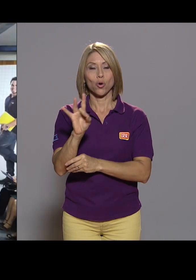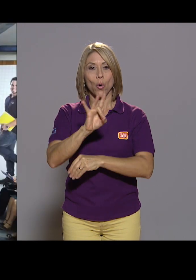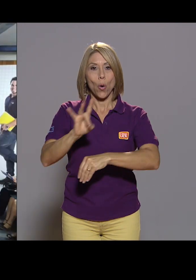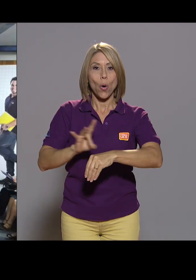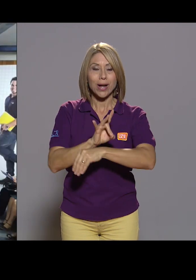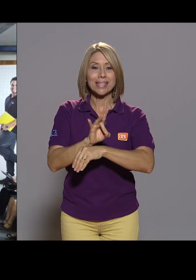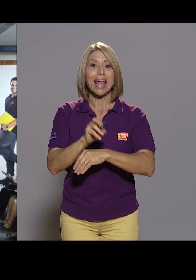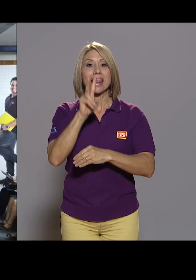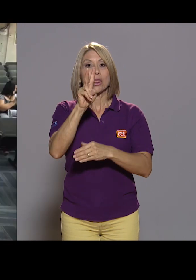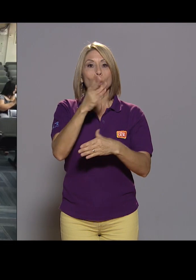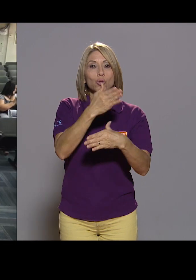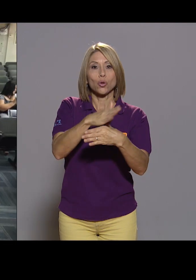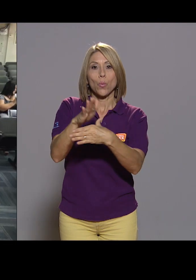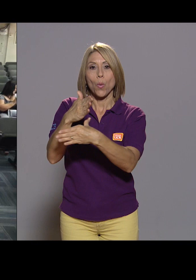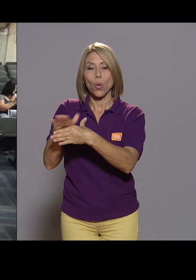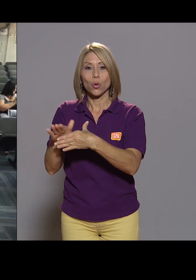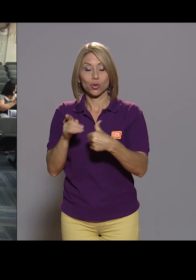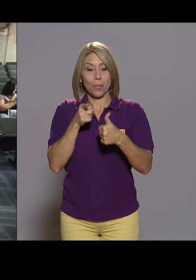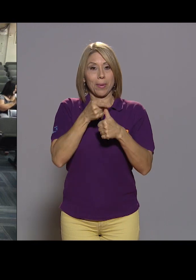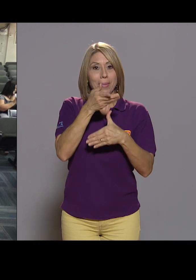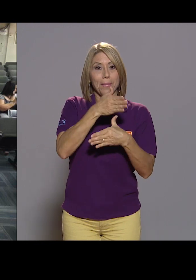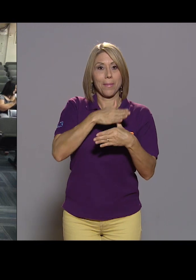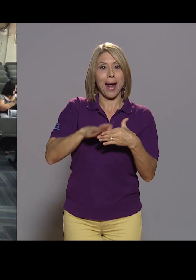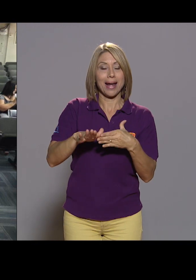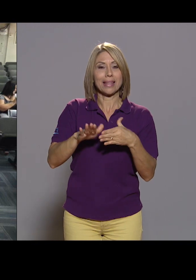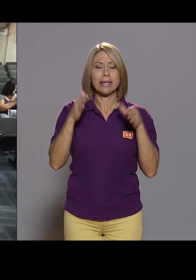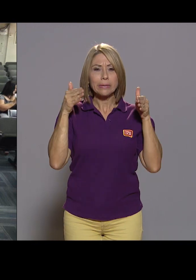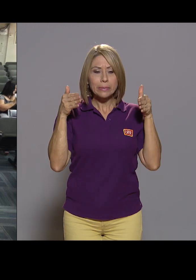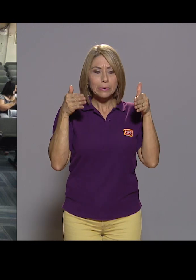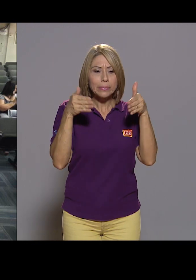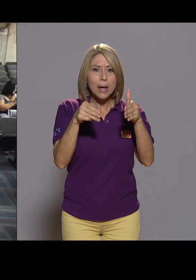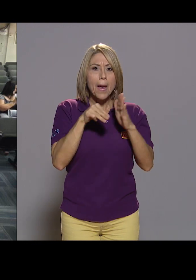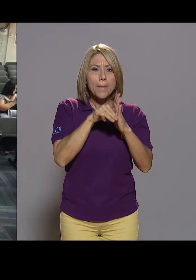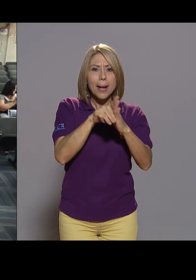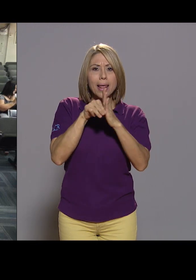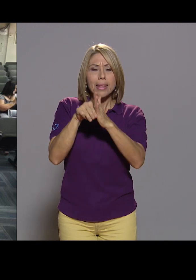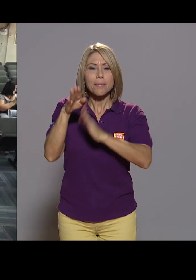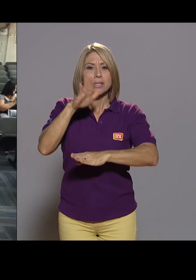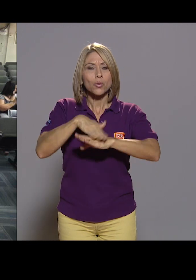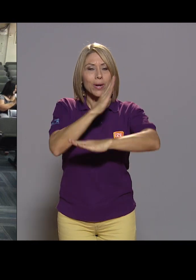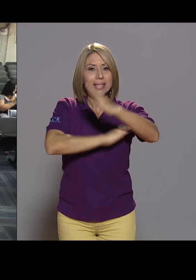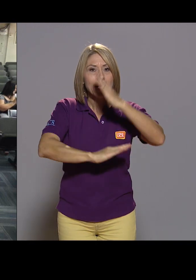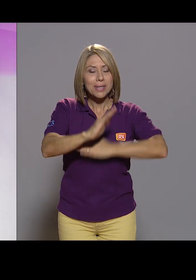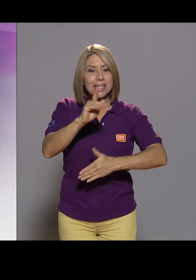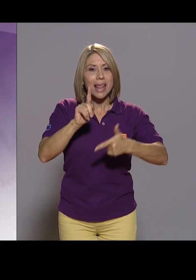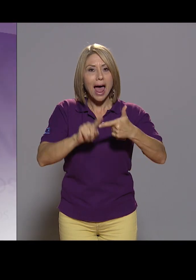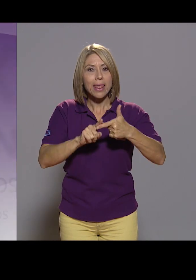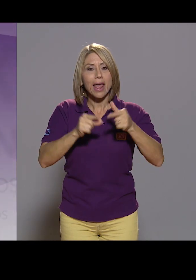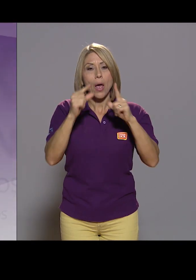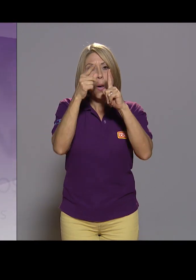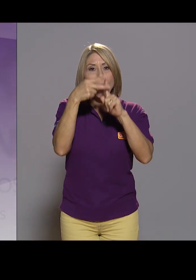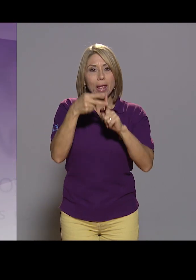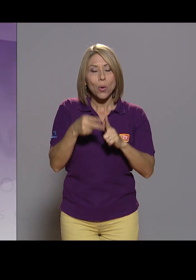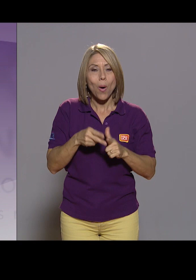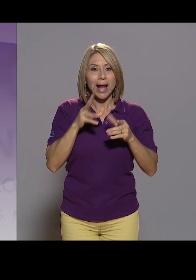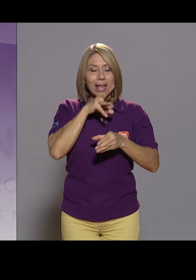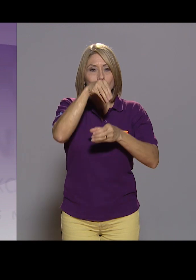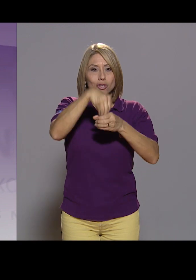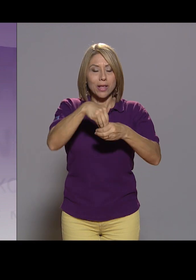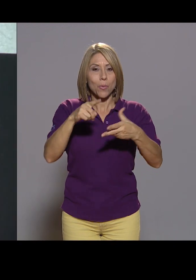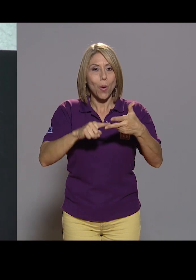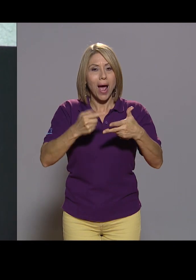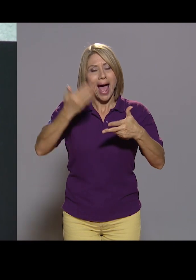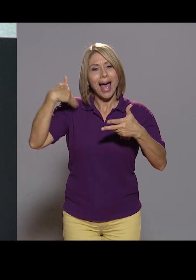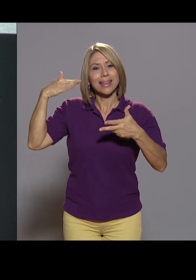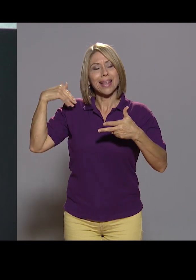2 módulos. En el primero de ellos se abordan los paradigmas sobre la discapacidad, el lenguaje inclusivo, antecedentes